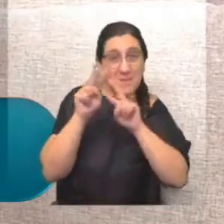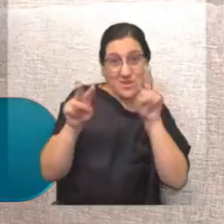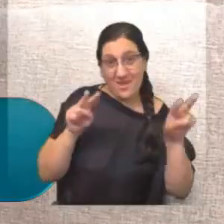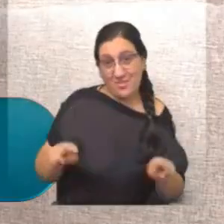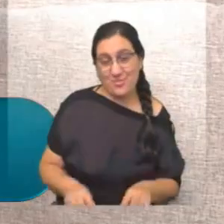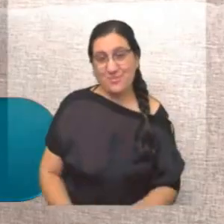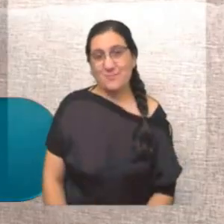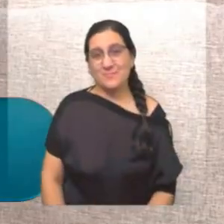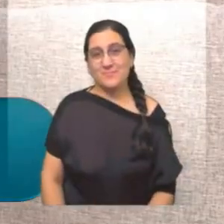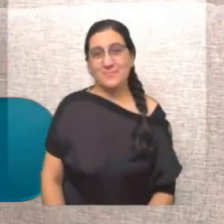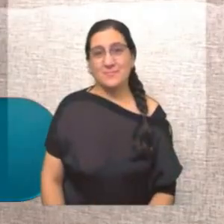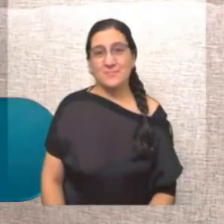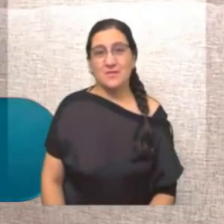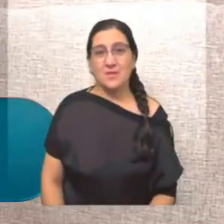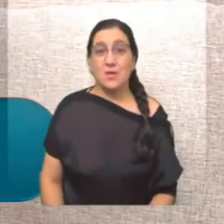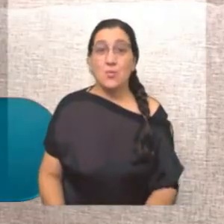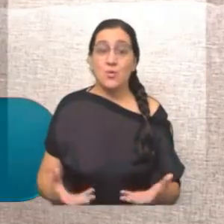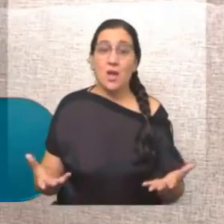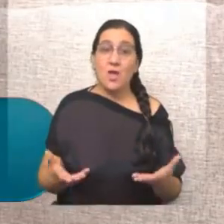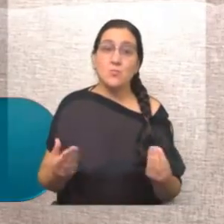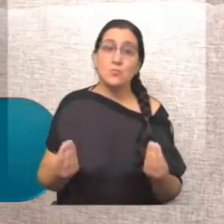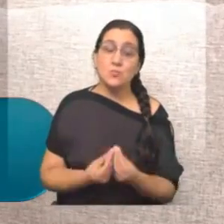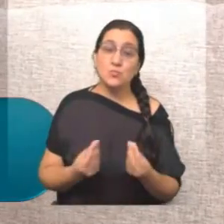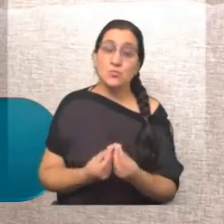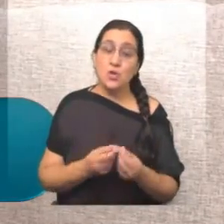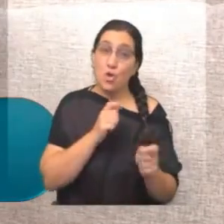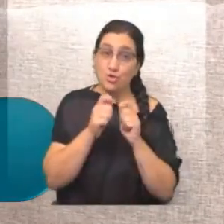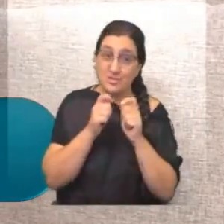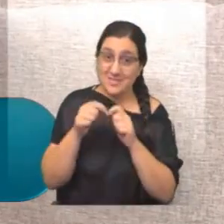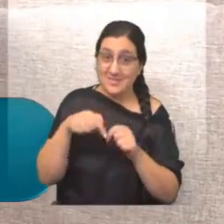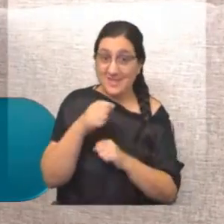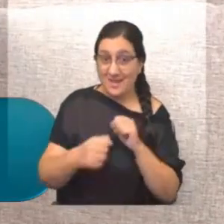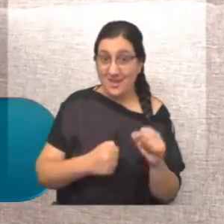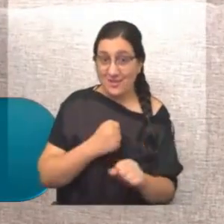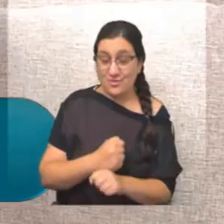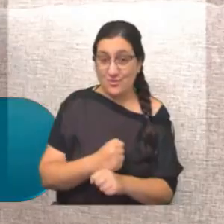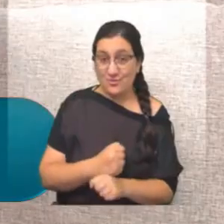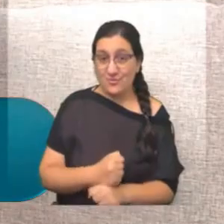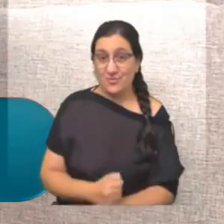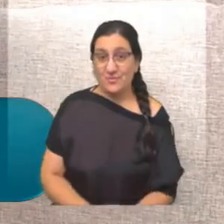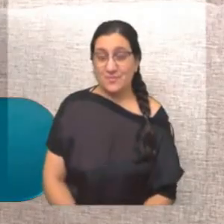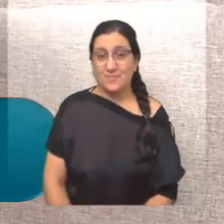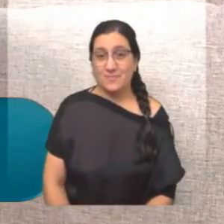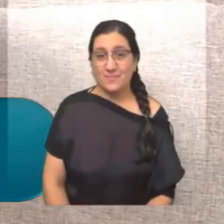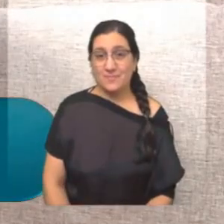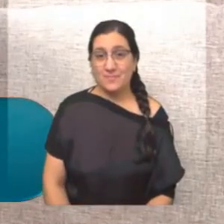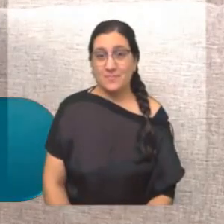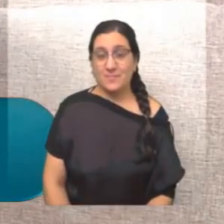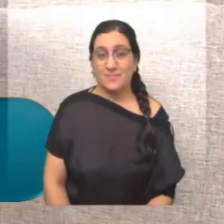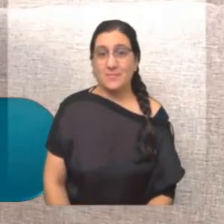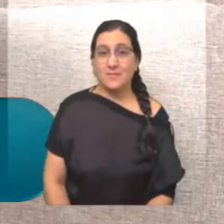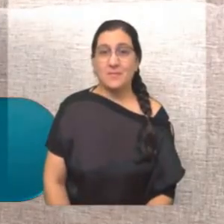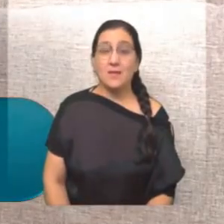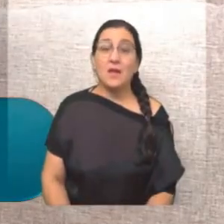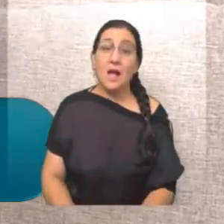poder charlar. Y con varias novedades en esta columna este año. También vamos a tener de repente algún oficio invitado también que nos pueda dar